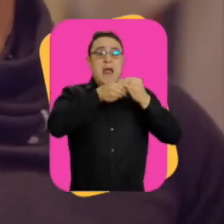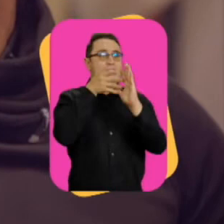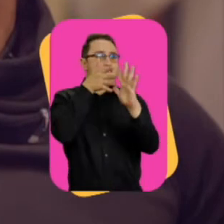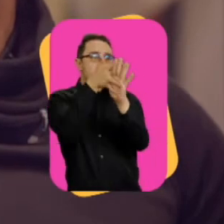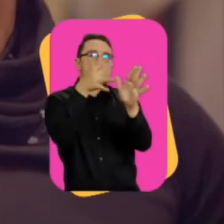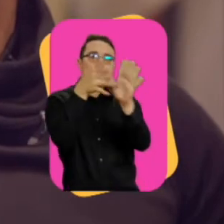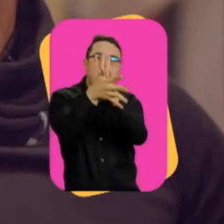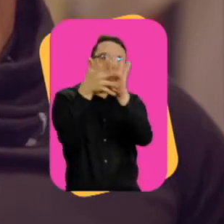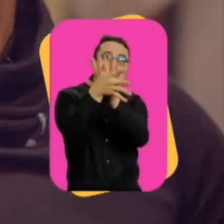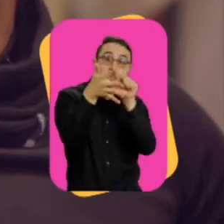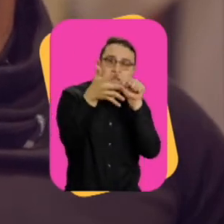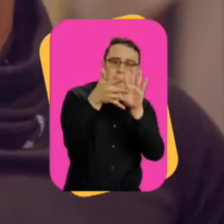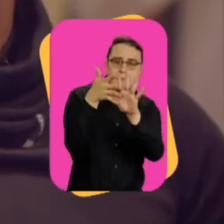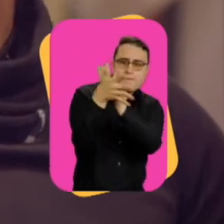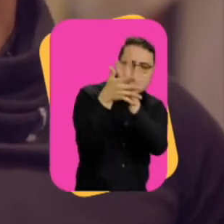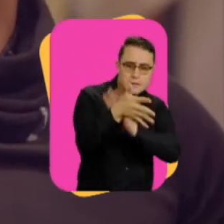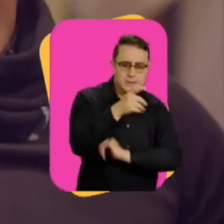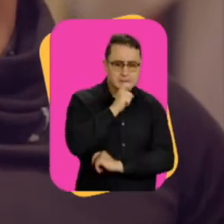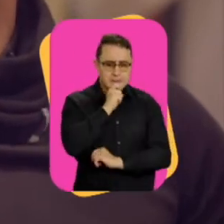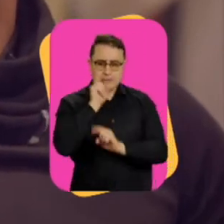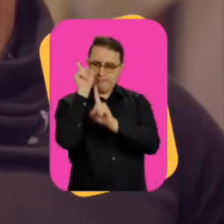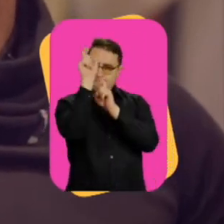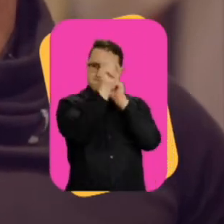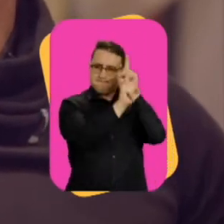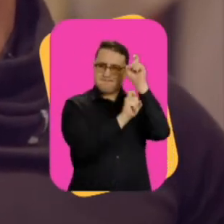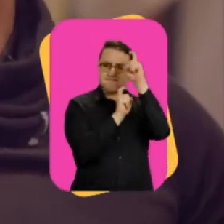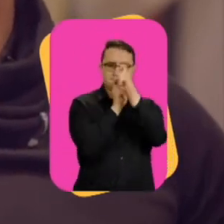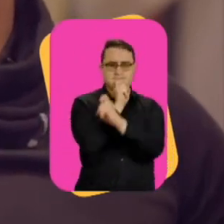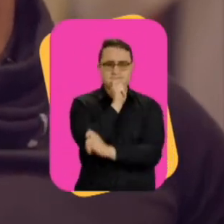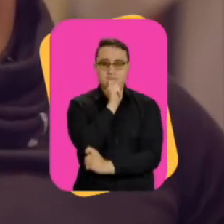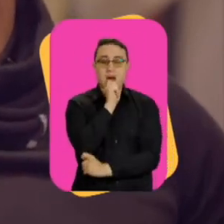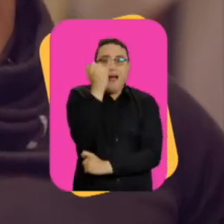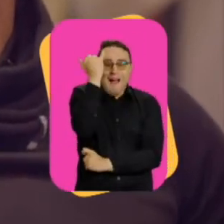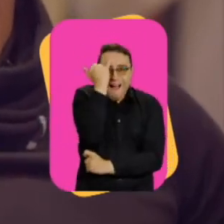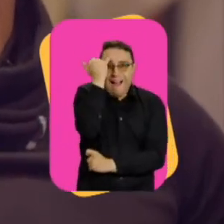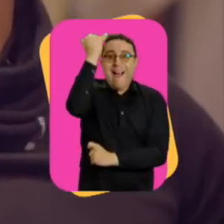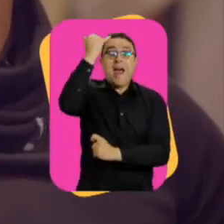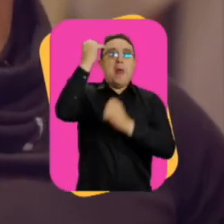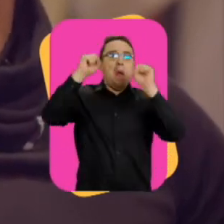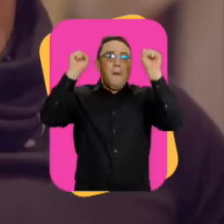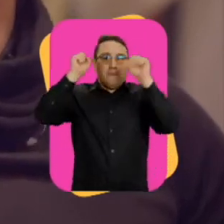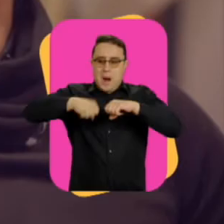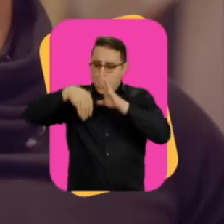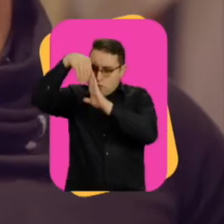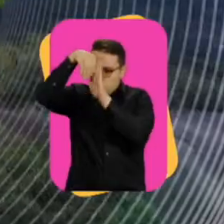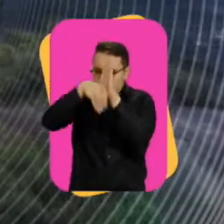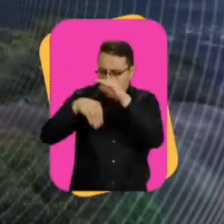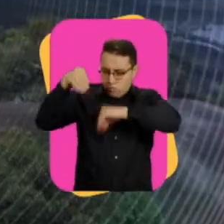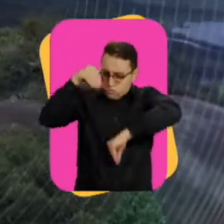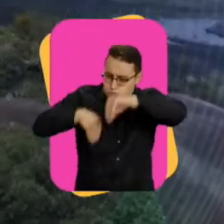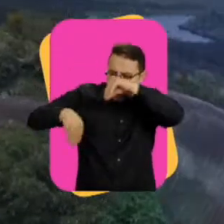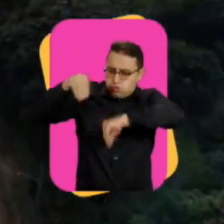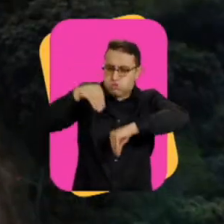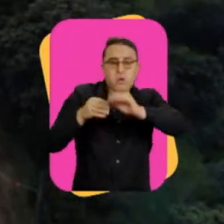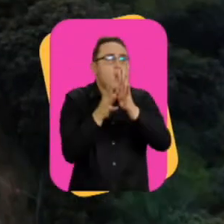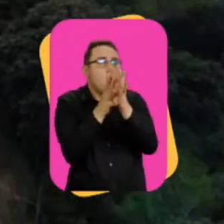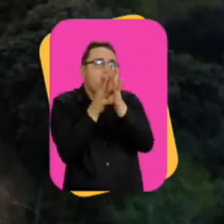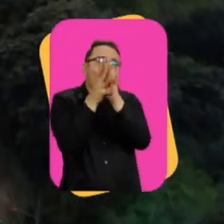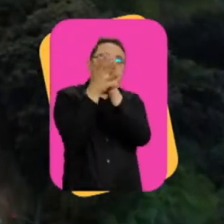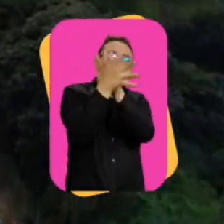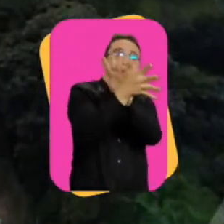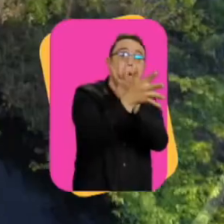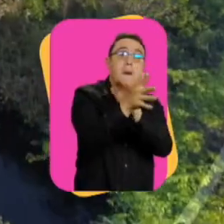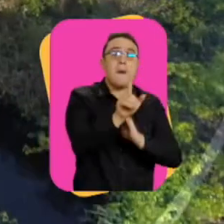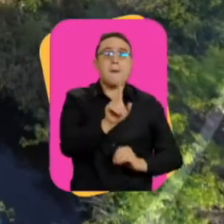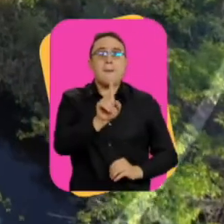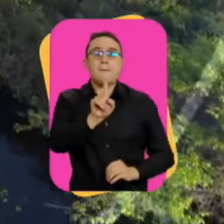allí una posibilidad de poder desarrollar este contenido tipo informativo,